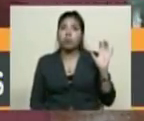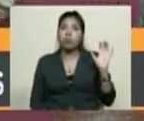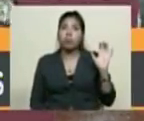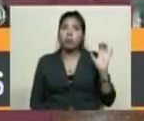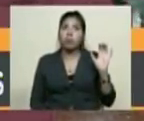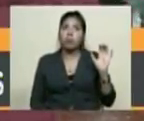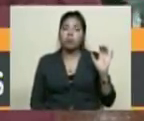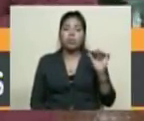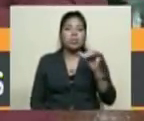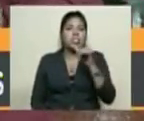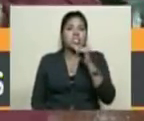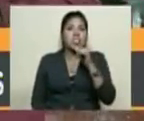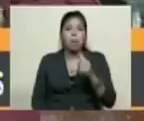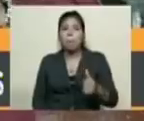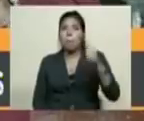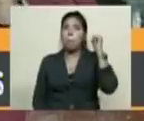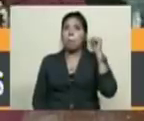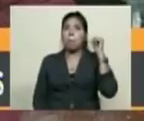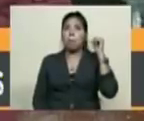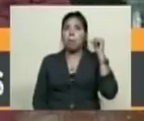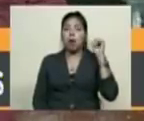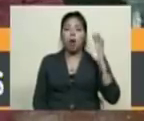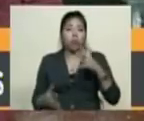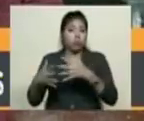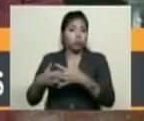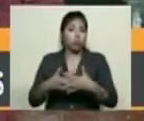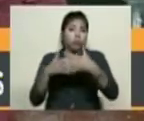Detrás sabemos quién está, el imperialismo norteamericano,